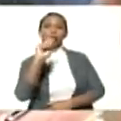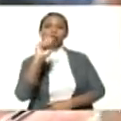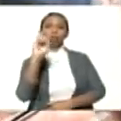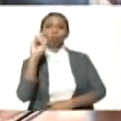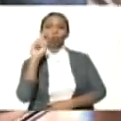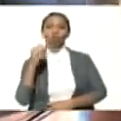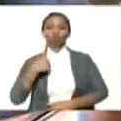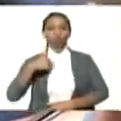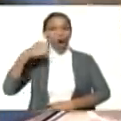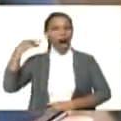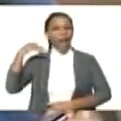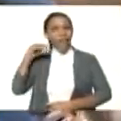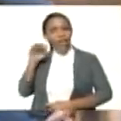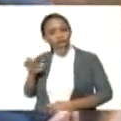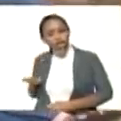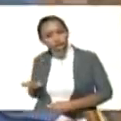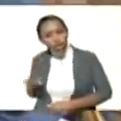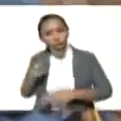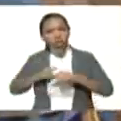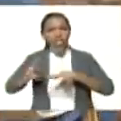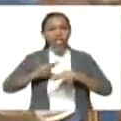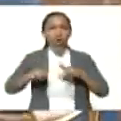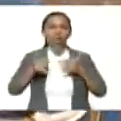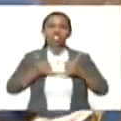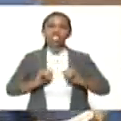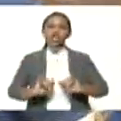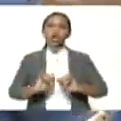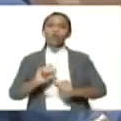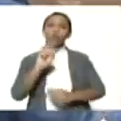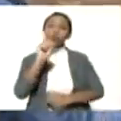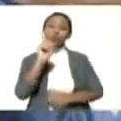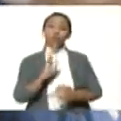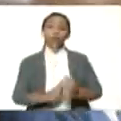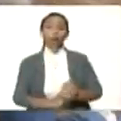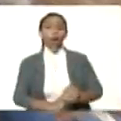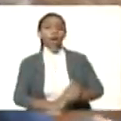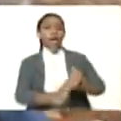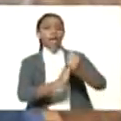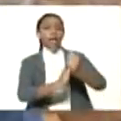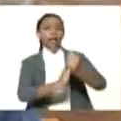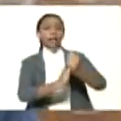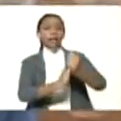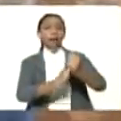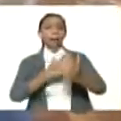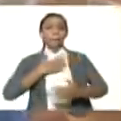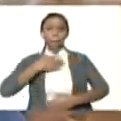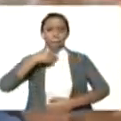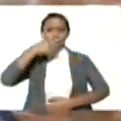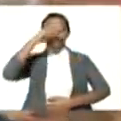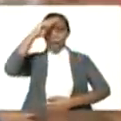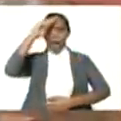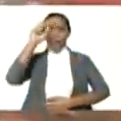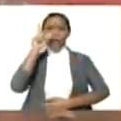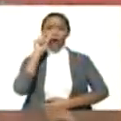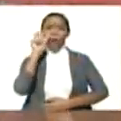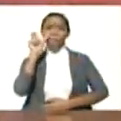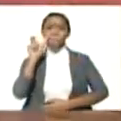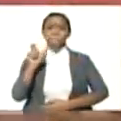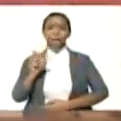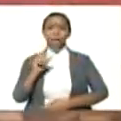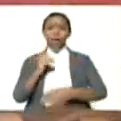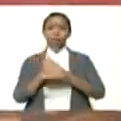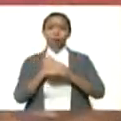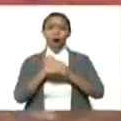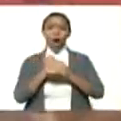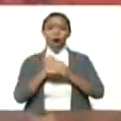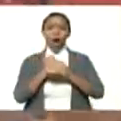niño, hijo de uno de los dirigentes, mi padre, Nicolás